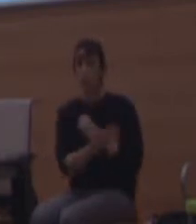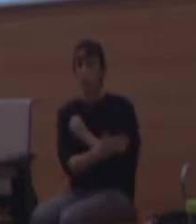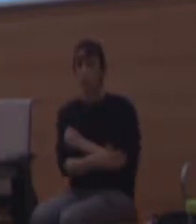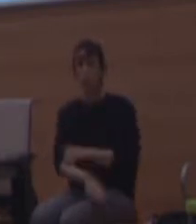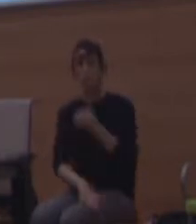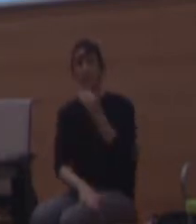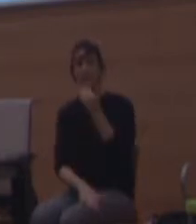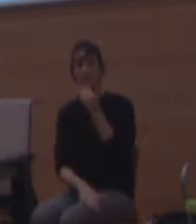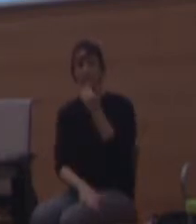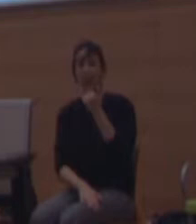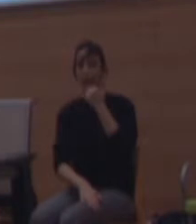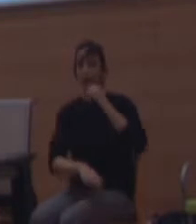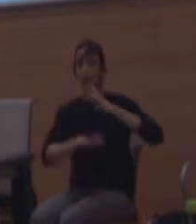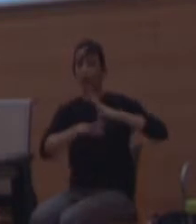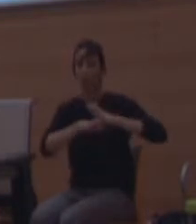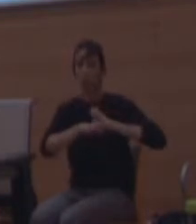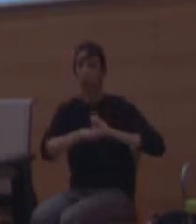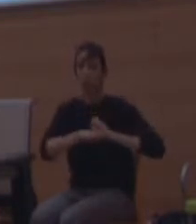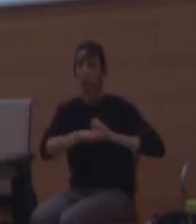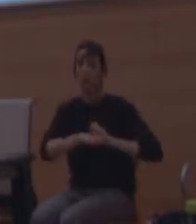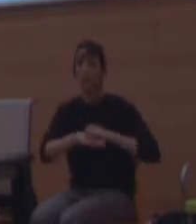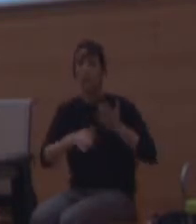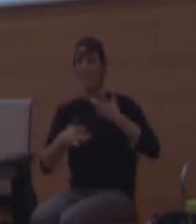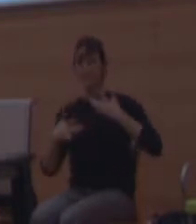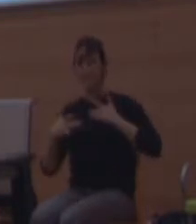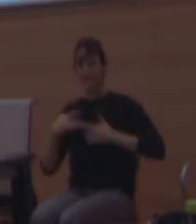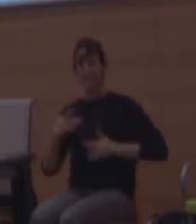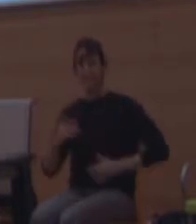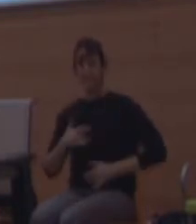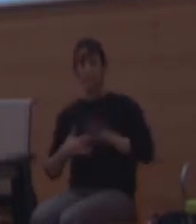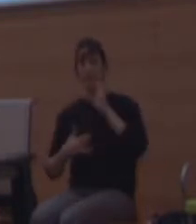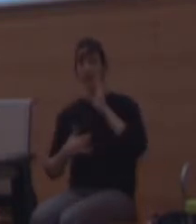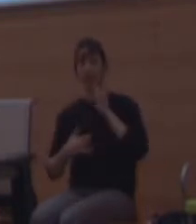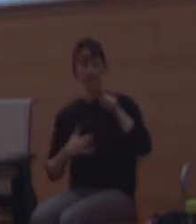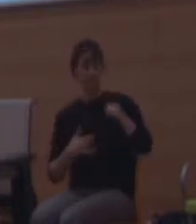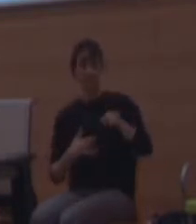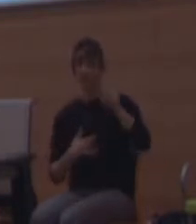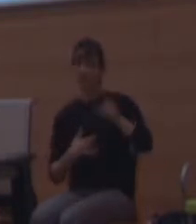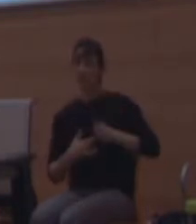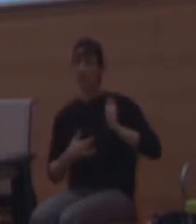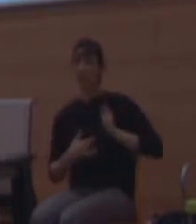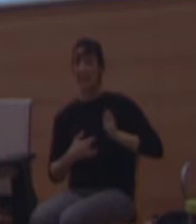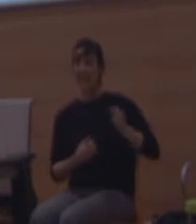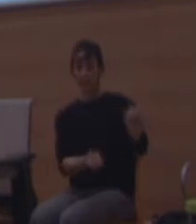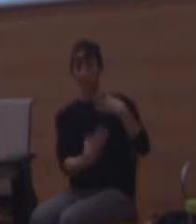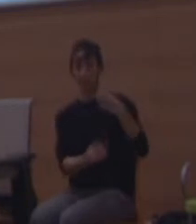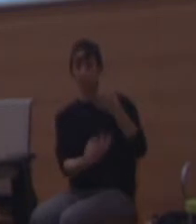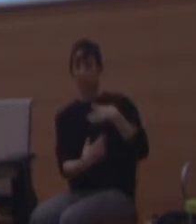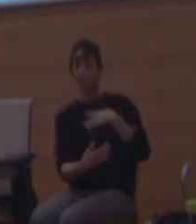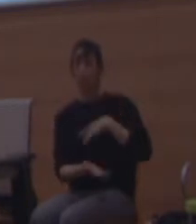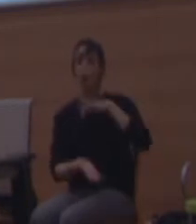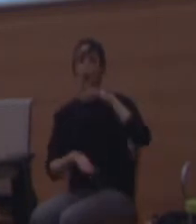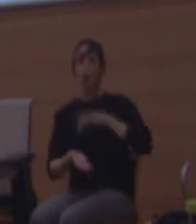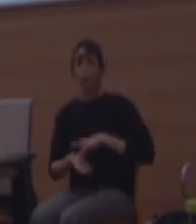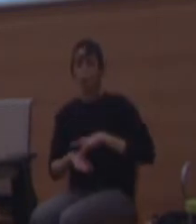sensación de acorchamiento, y si todos estos síntomas nos suelen contar los pacientes, se suelen dar por la noche, es decir, con